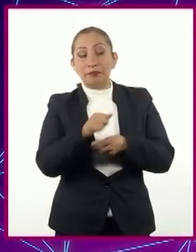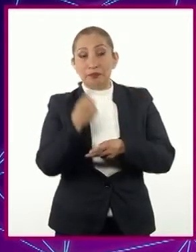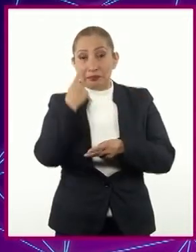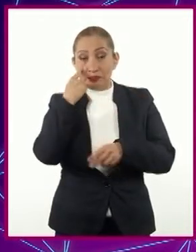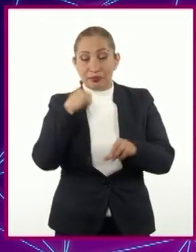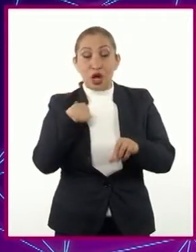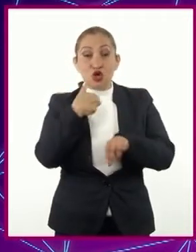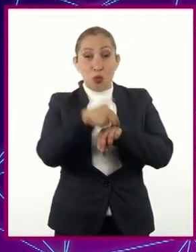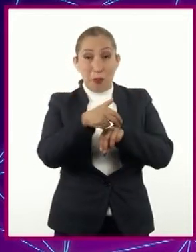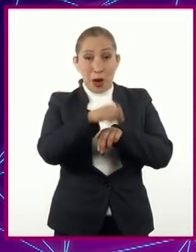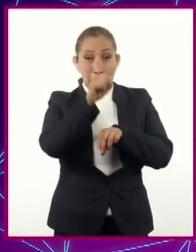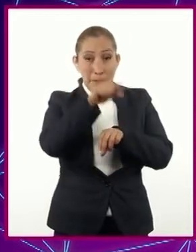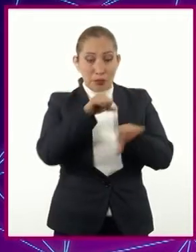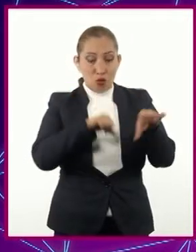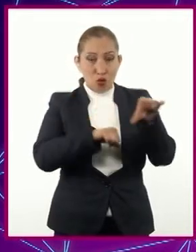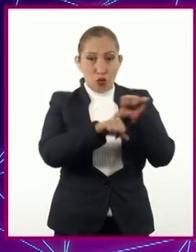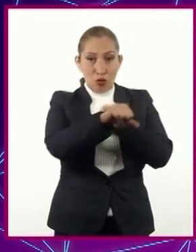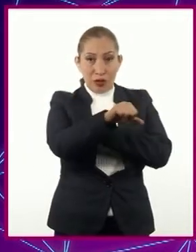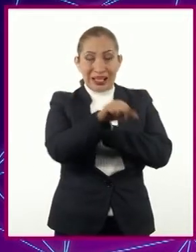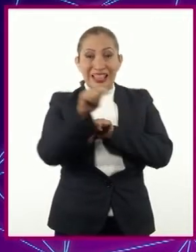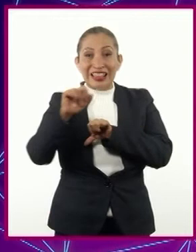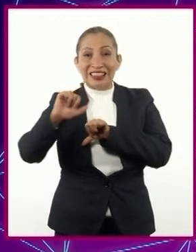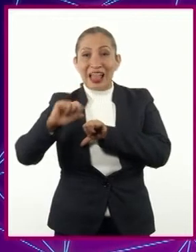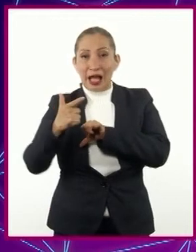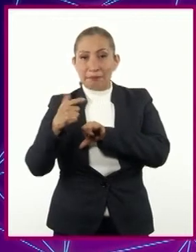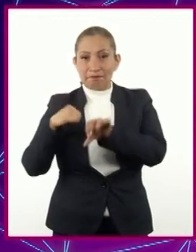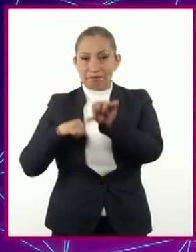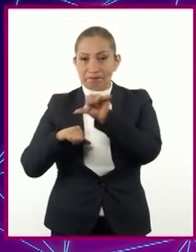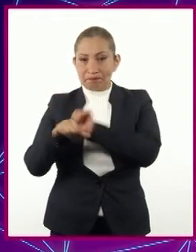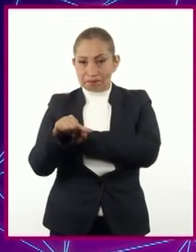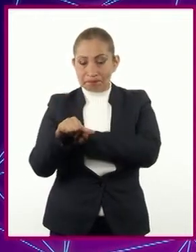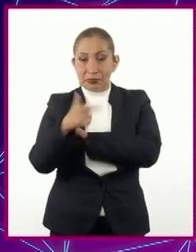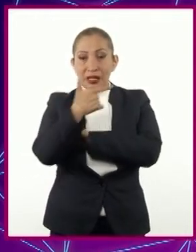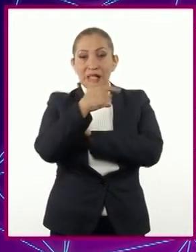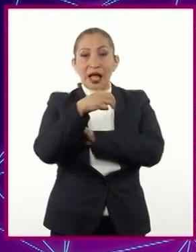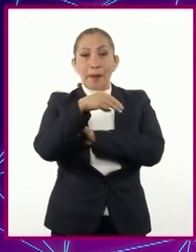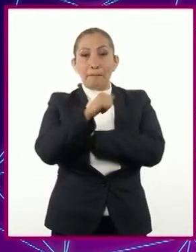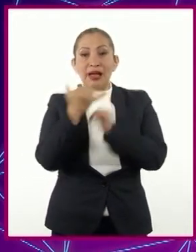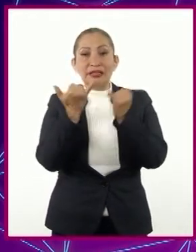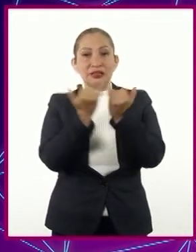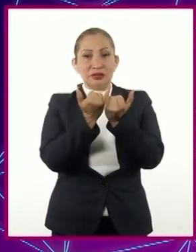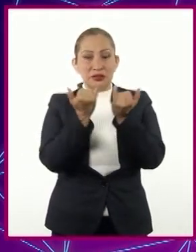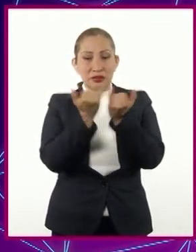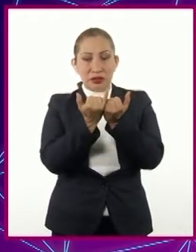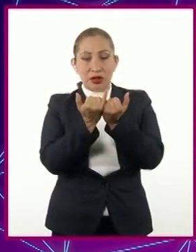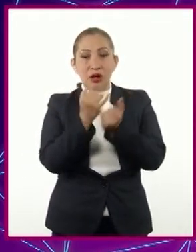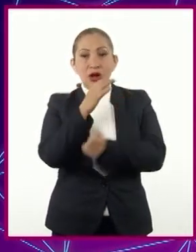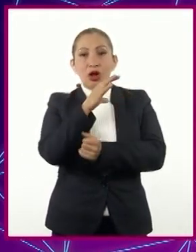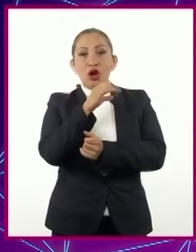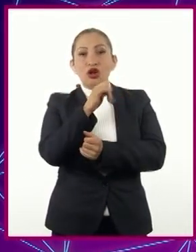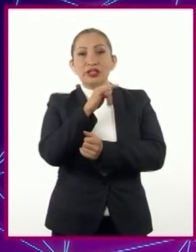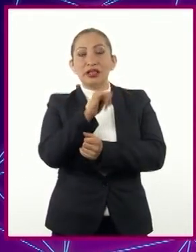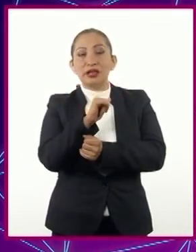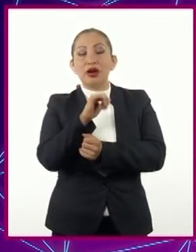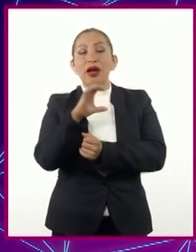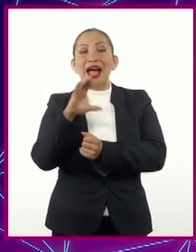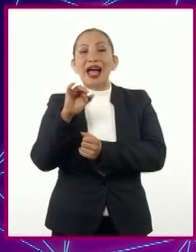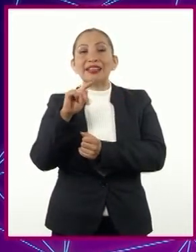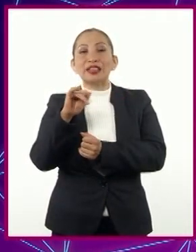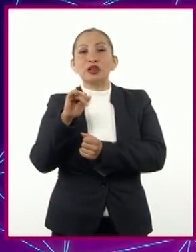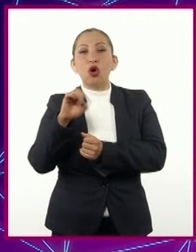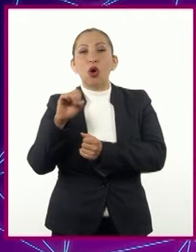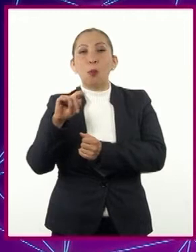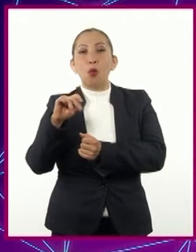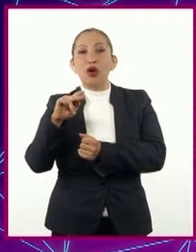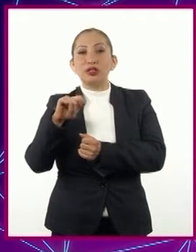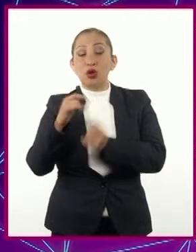Sustituyen los datos y el valor de la tangente de gamma es igual al cociente del cateto opuesto,